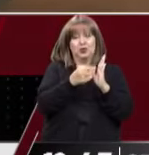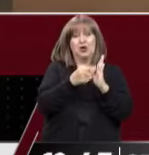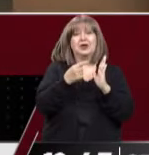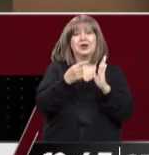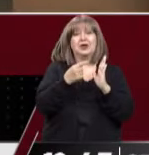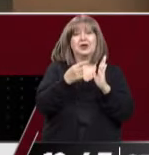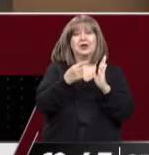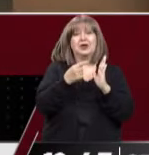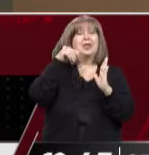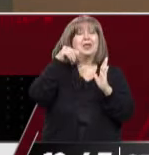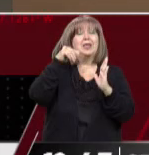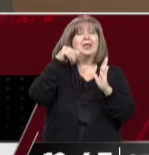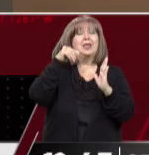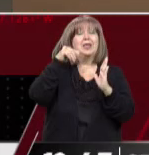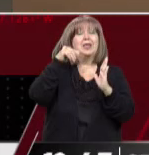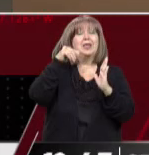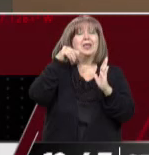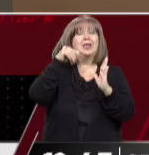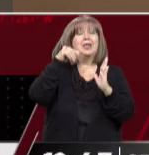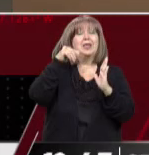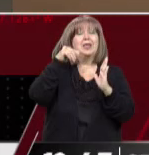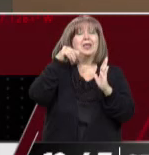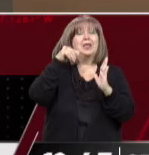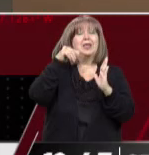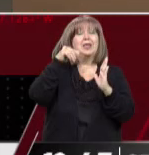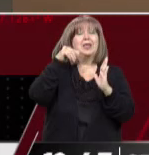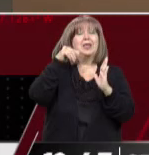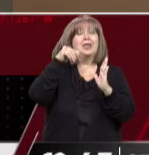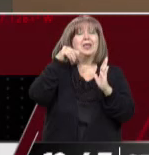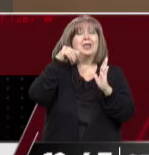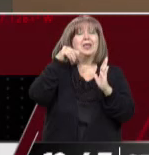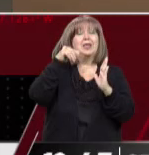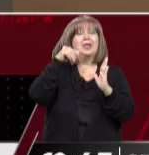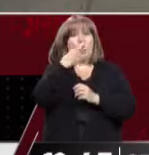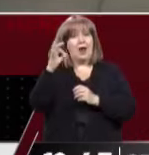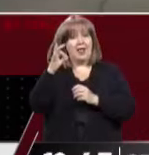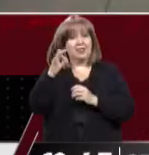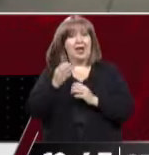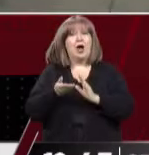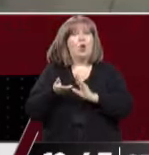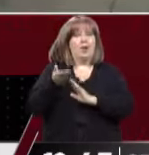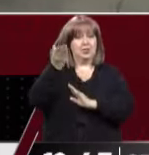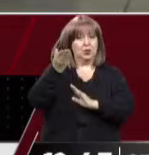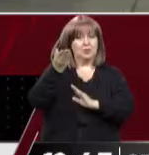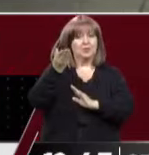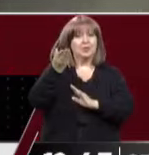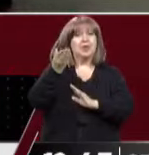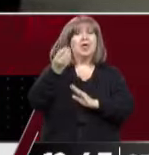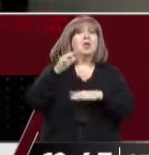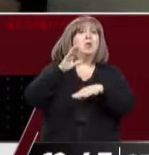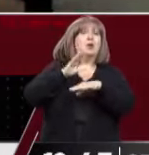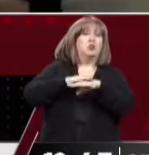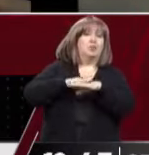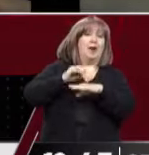arrancamos con un 40% de aumento para todo el personal luego como reitero por la